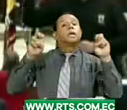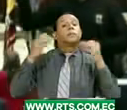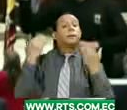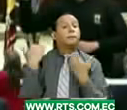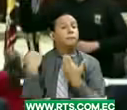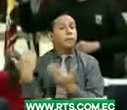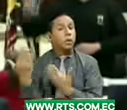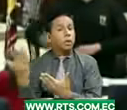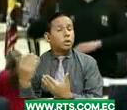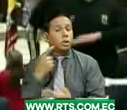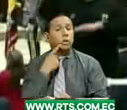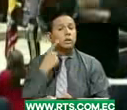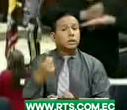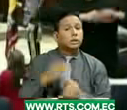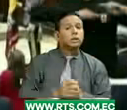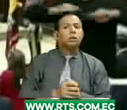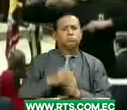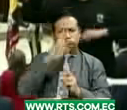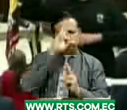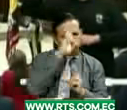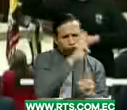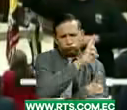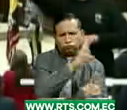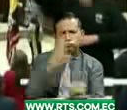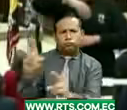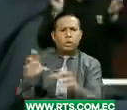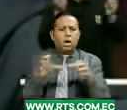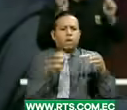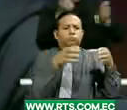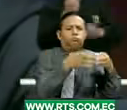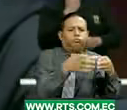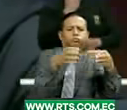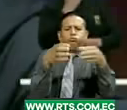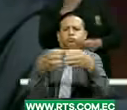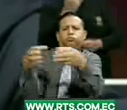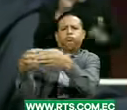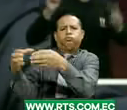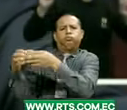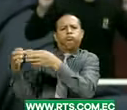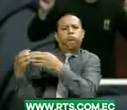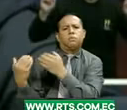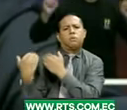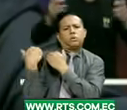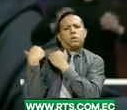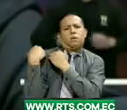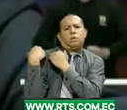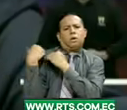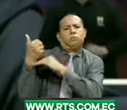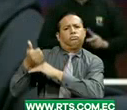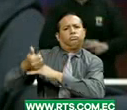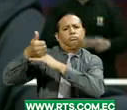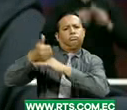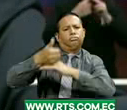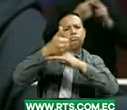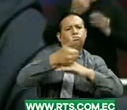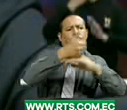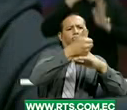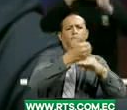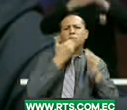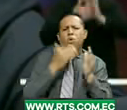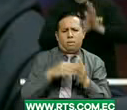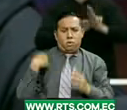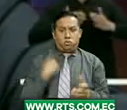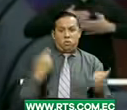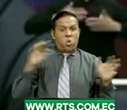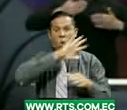se respetará las funciones de cada poder del Estado. Comienza por no acumular más poder